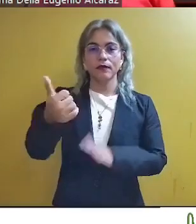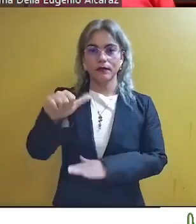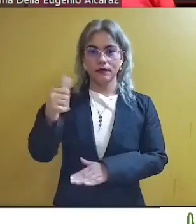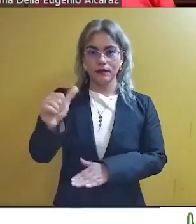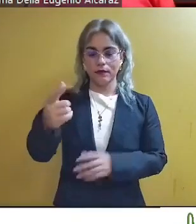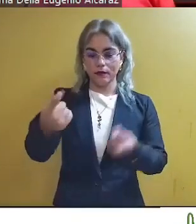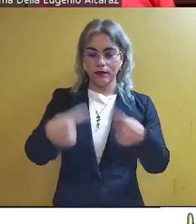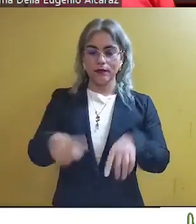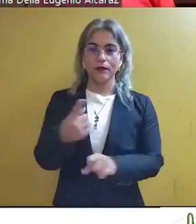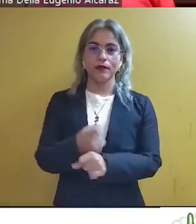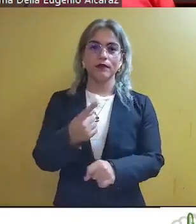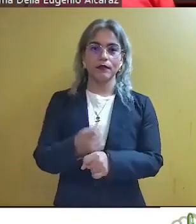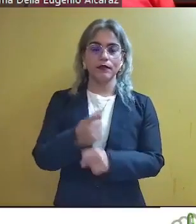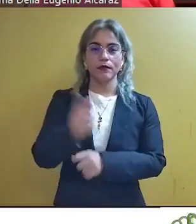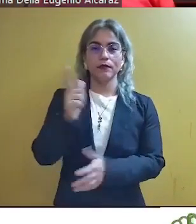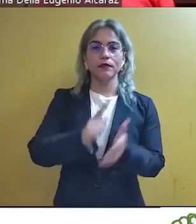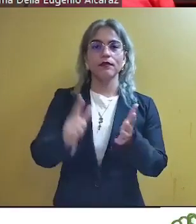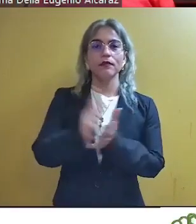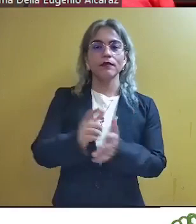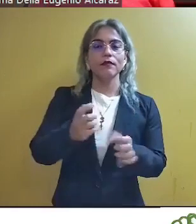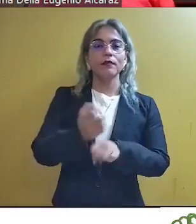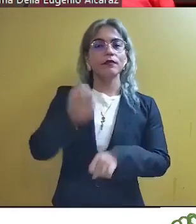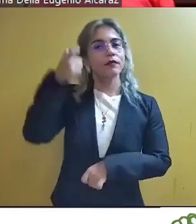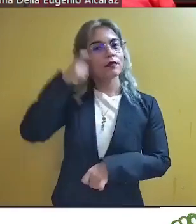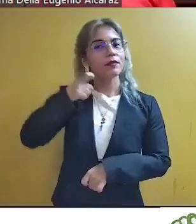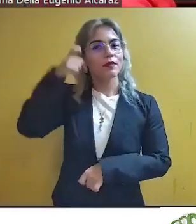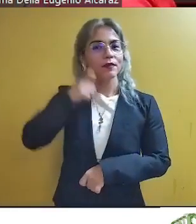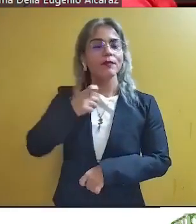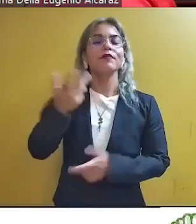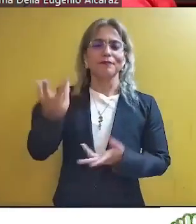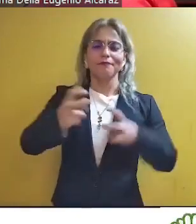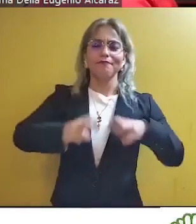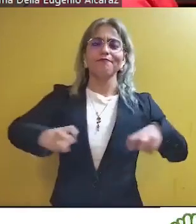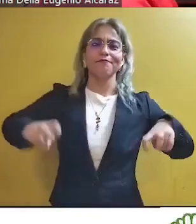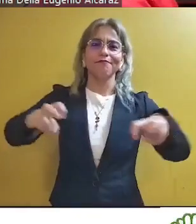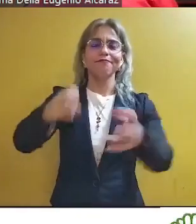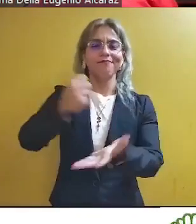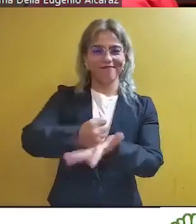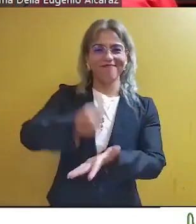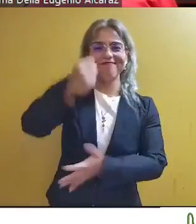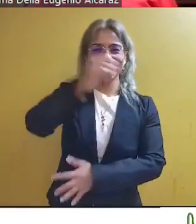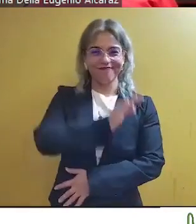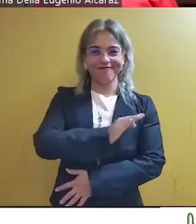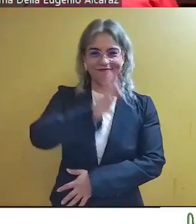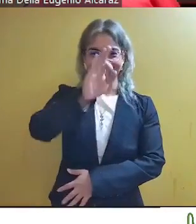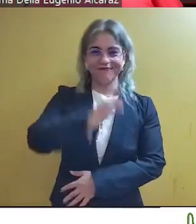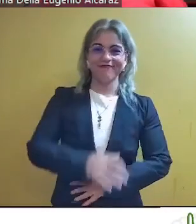Orgánica del Tribunal Electoral del Estado de Guerrero, existe quórum legal para sesionar válidamente.